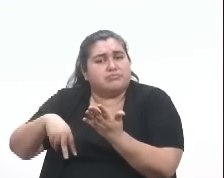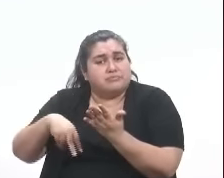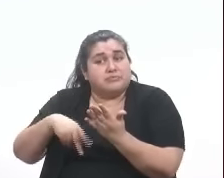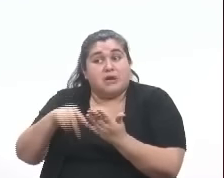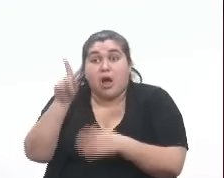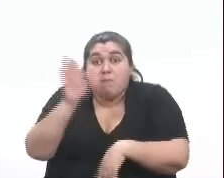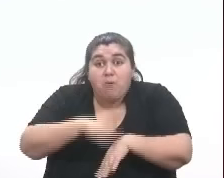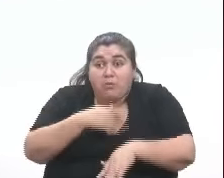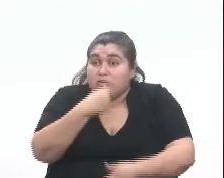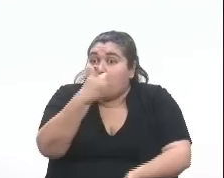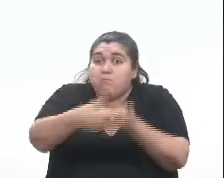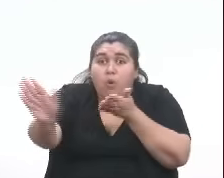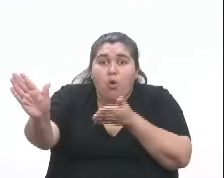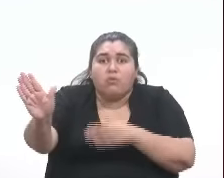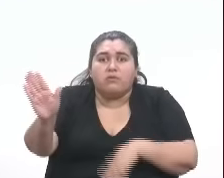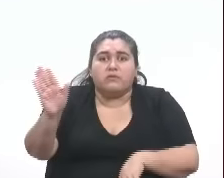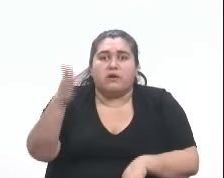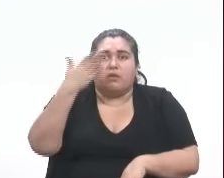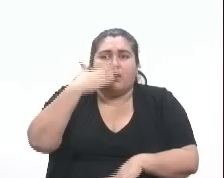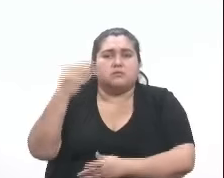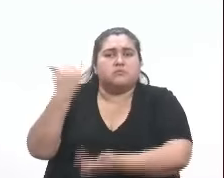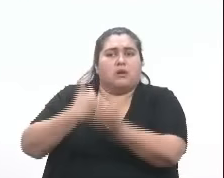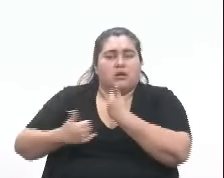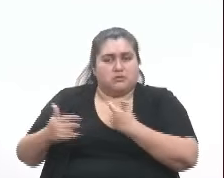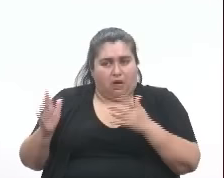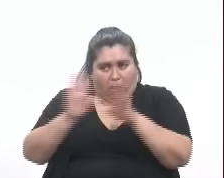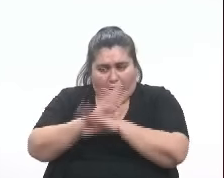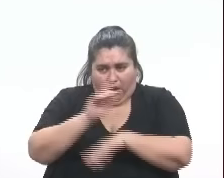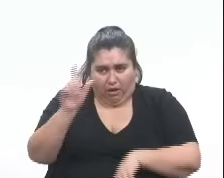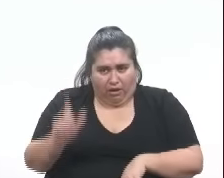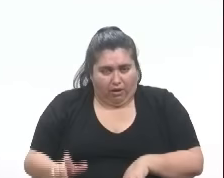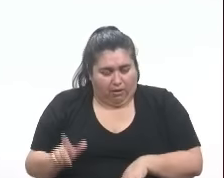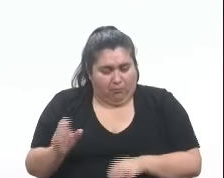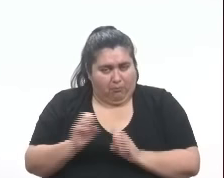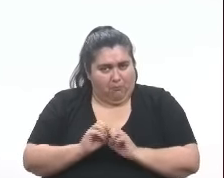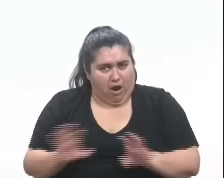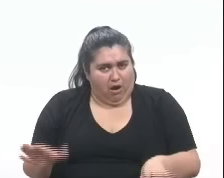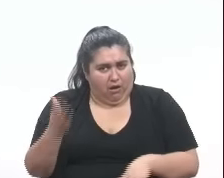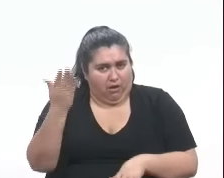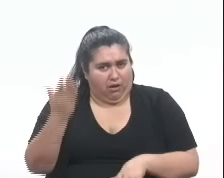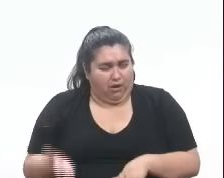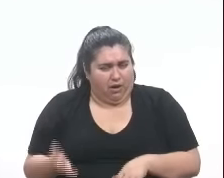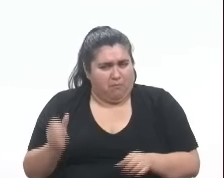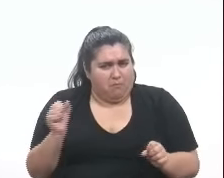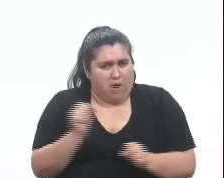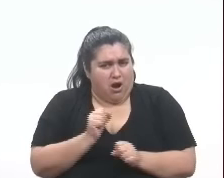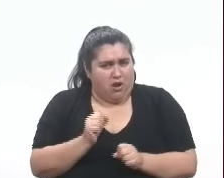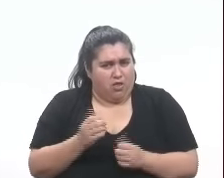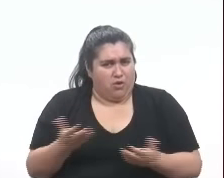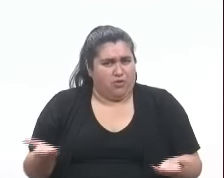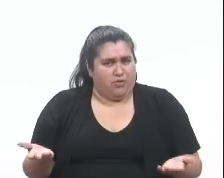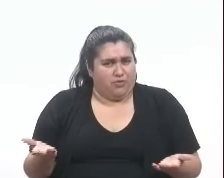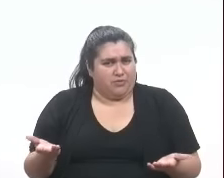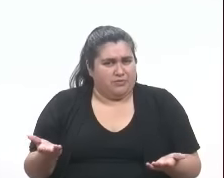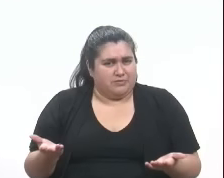nos enteramos de toda la mala persona que es, había sido qué, ¿verdad? Entonces,